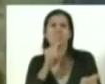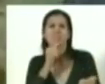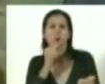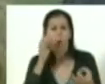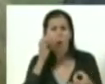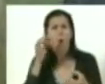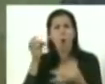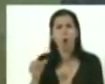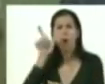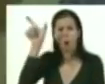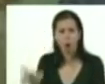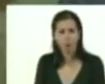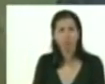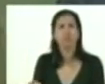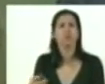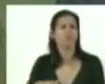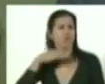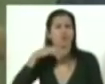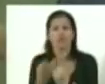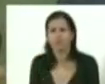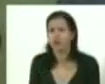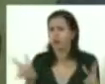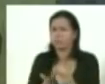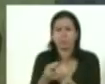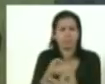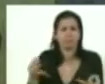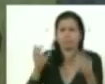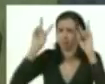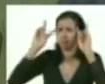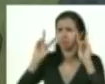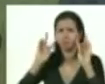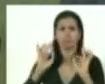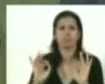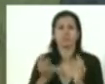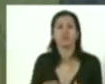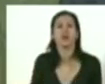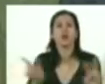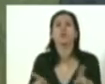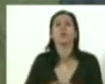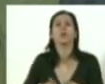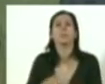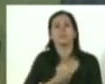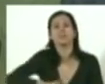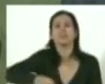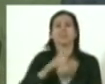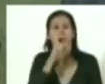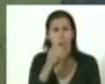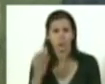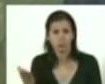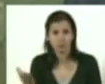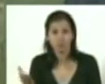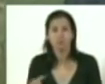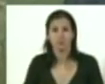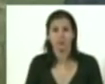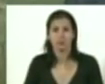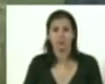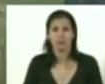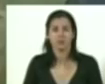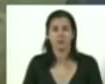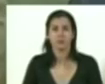un hombre con una talla moral excepcional, como lo es el presidente Maduro,